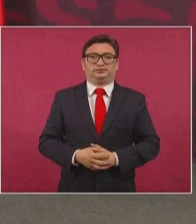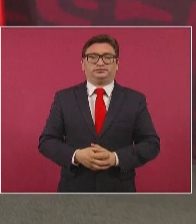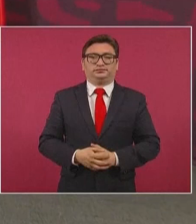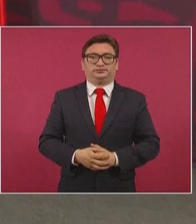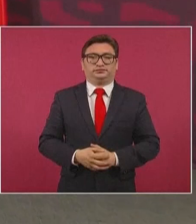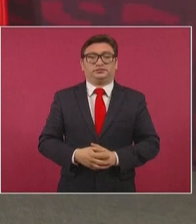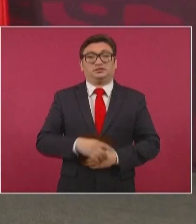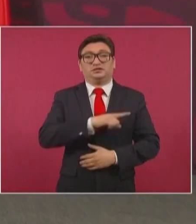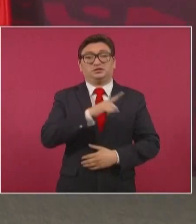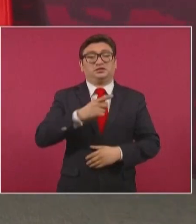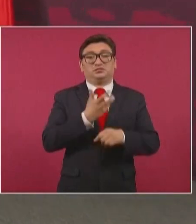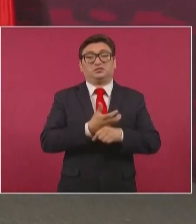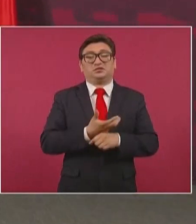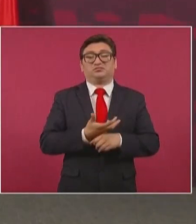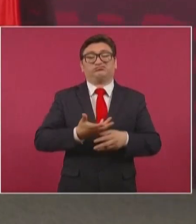y no lo han hecho.